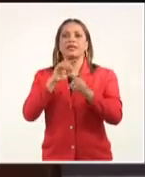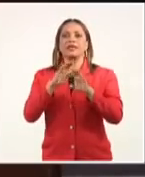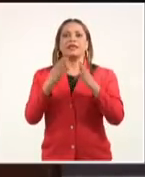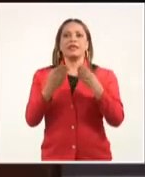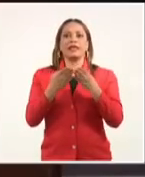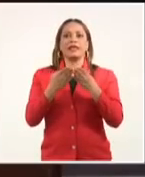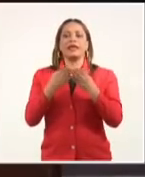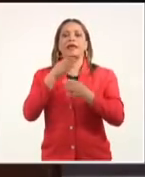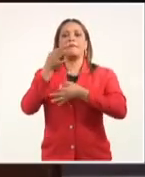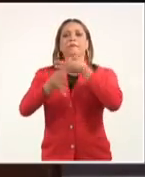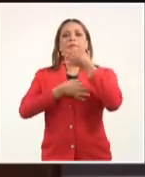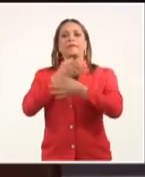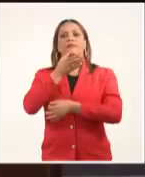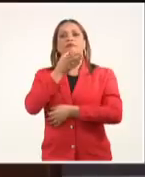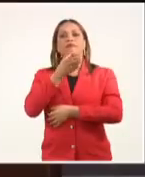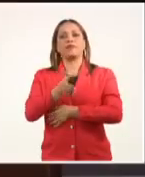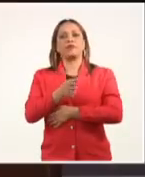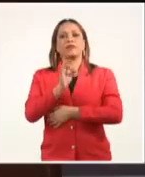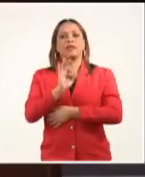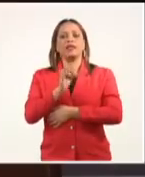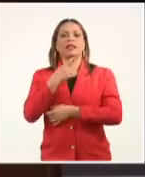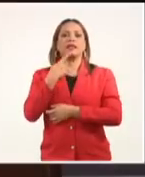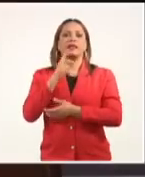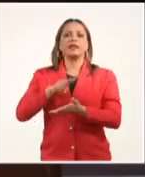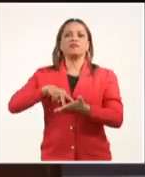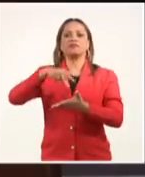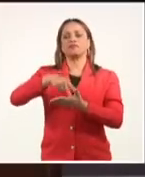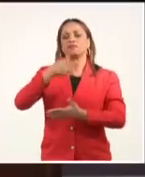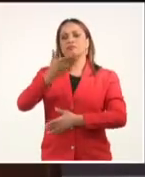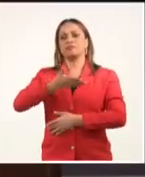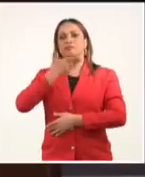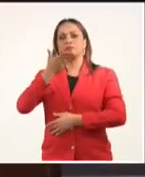definió Fidel en su reflexión